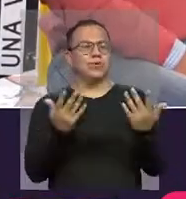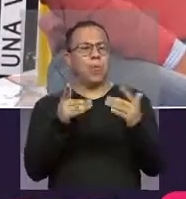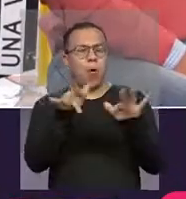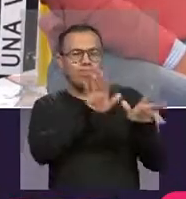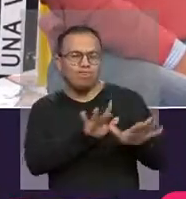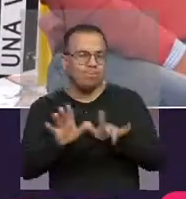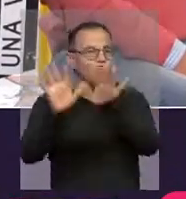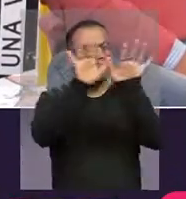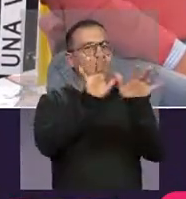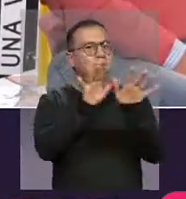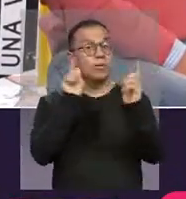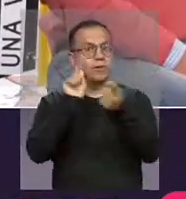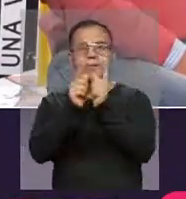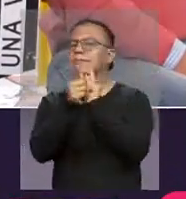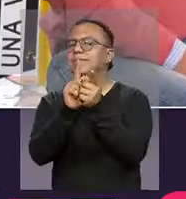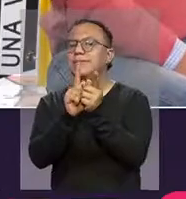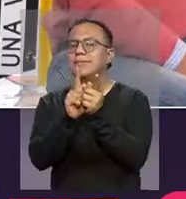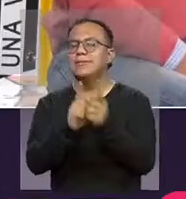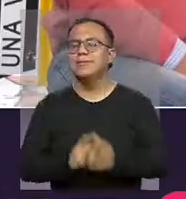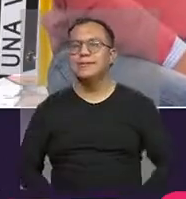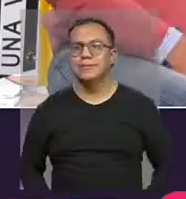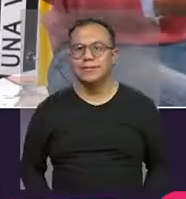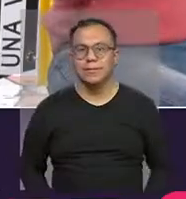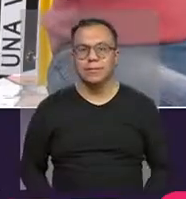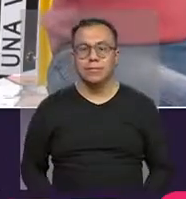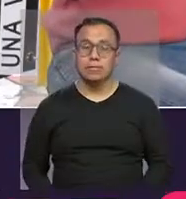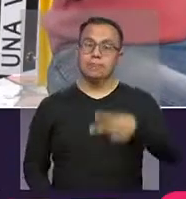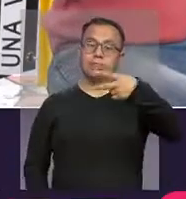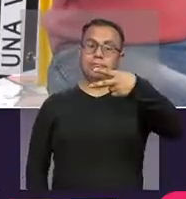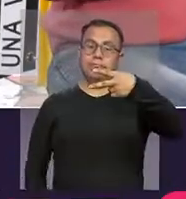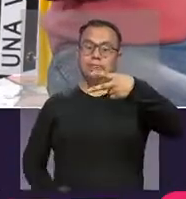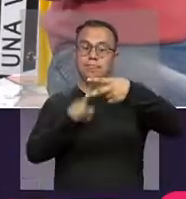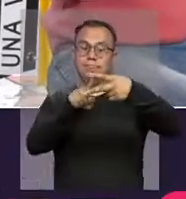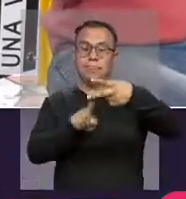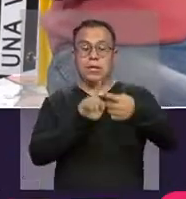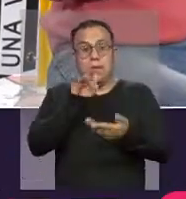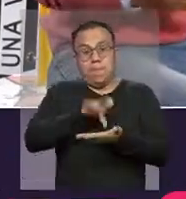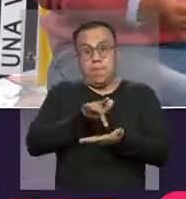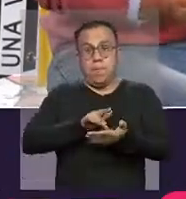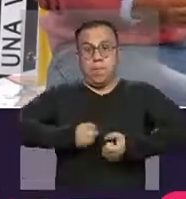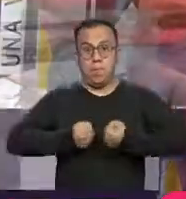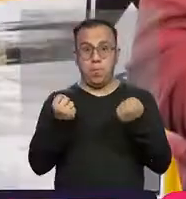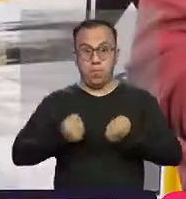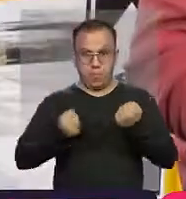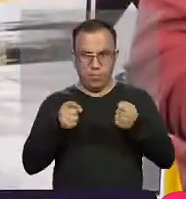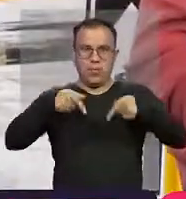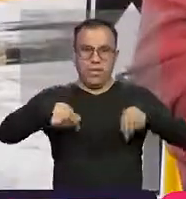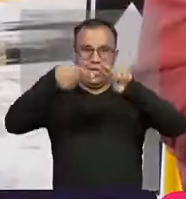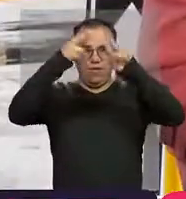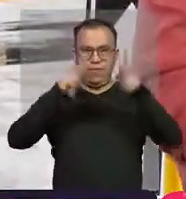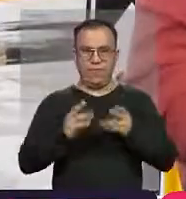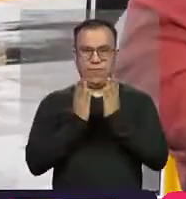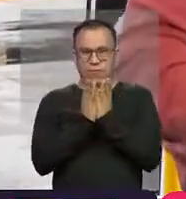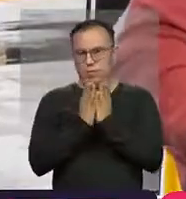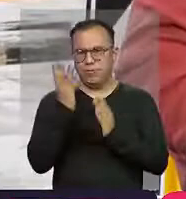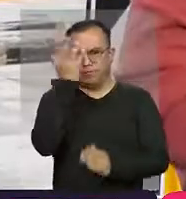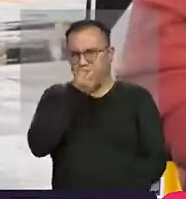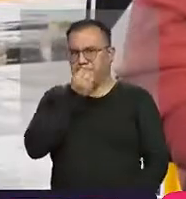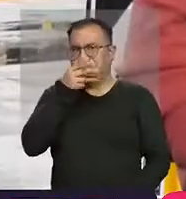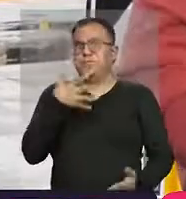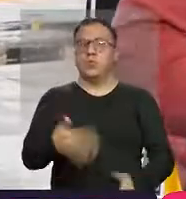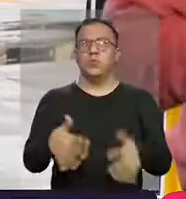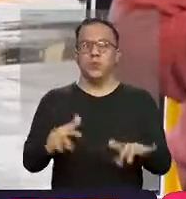seductora, los reencuentros? Dos formas, presencial en Bogotá, en la Filbo, maravillosa